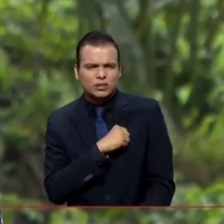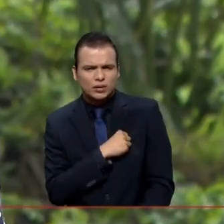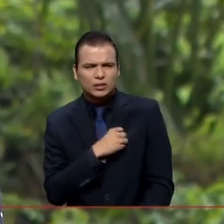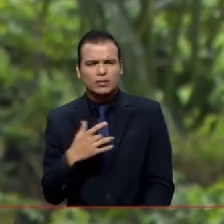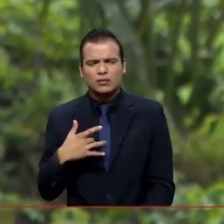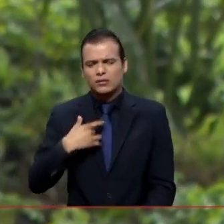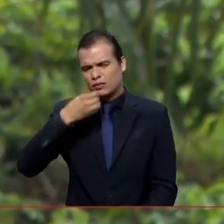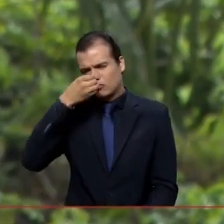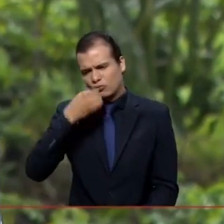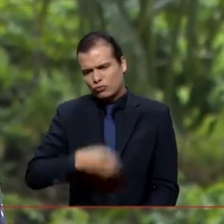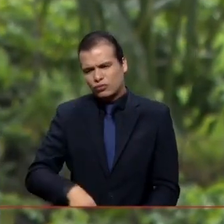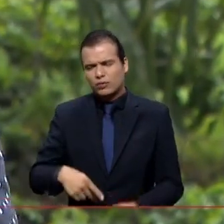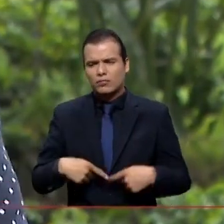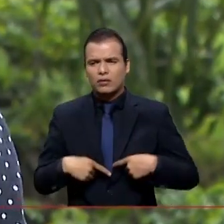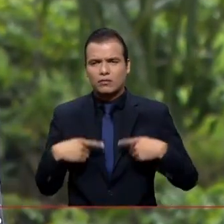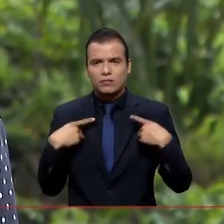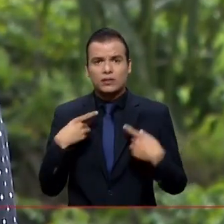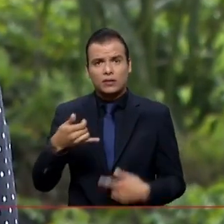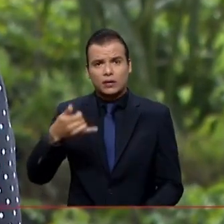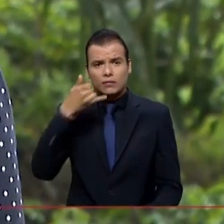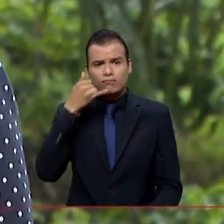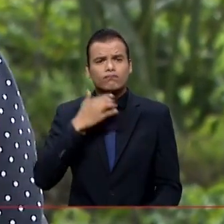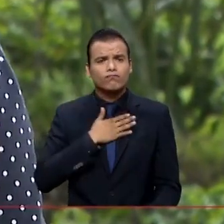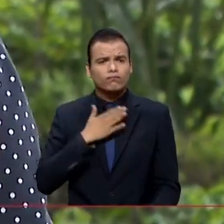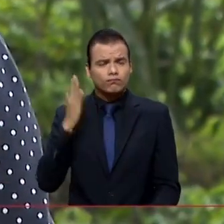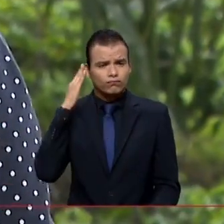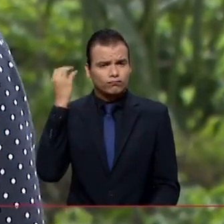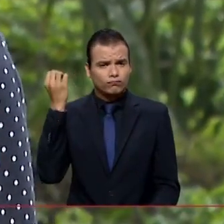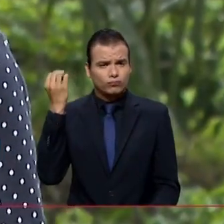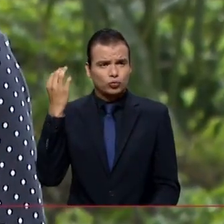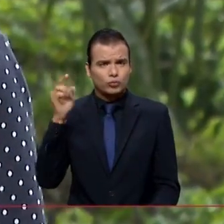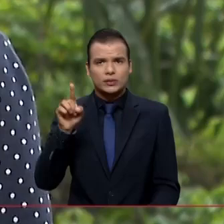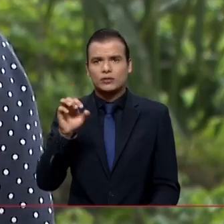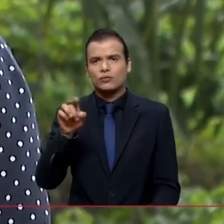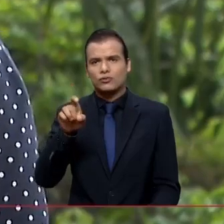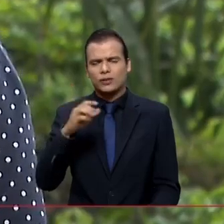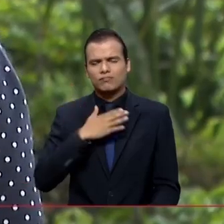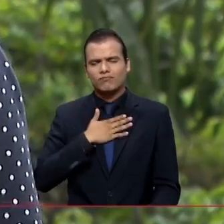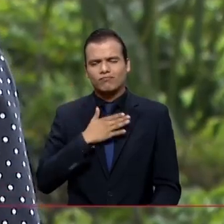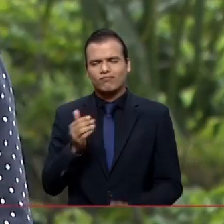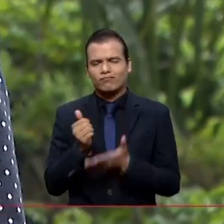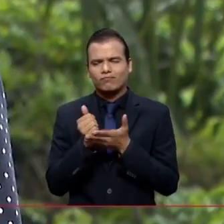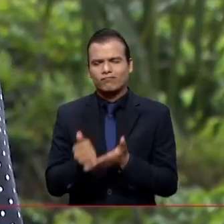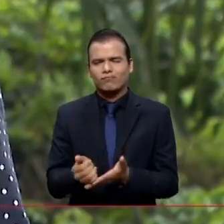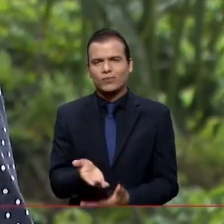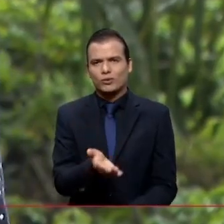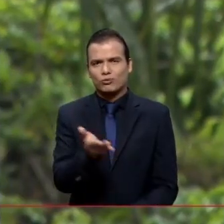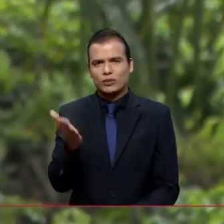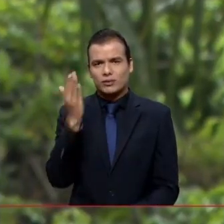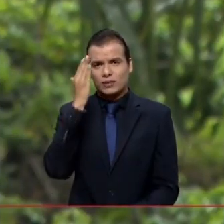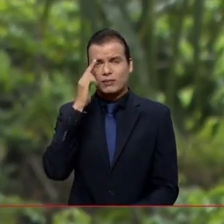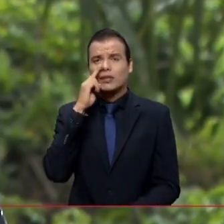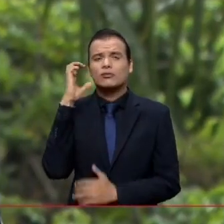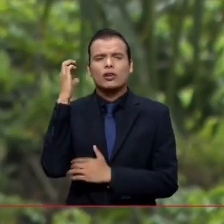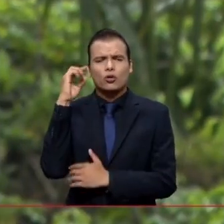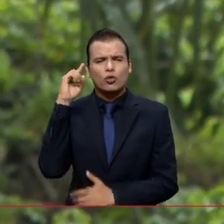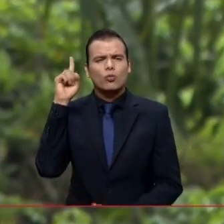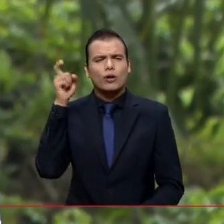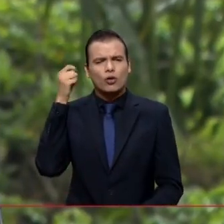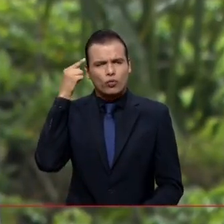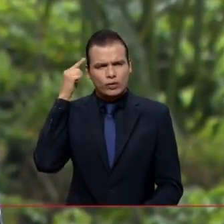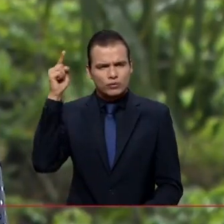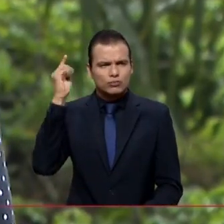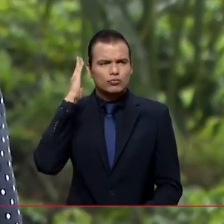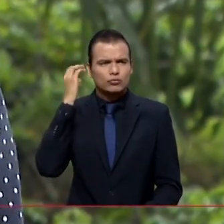que la vida no sirve para nada, llámenos, línea 106, estaremos dispuestos a atenderlos. Es una línea que es nacional, donde usted